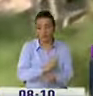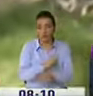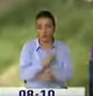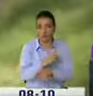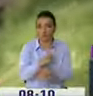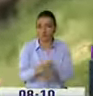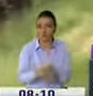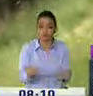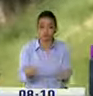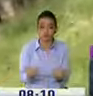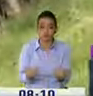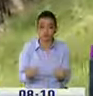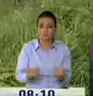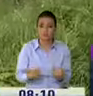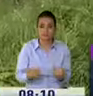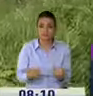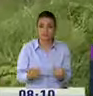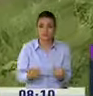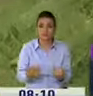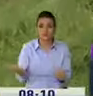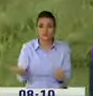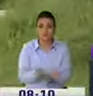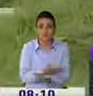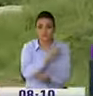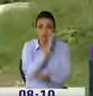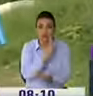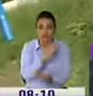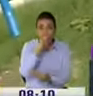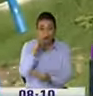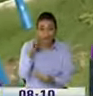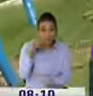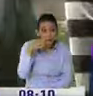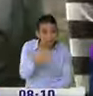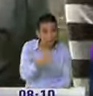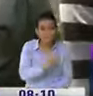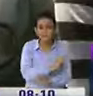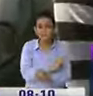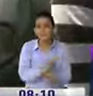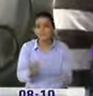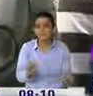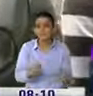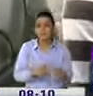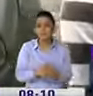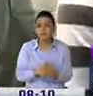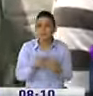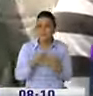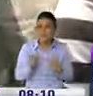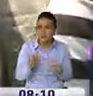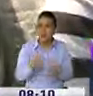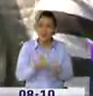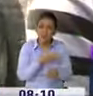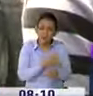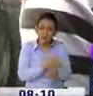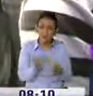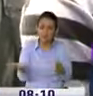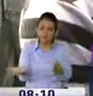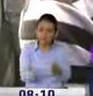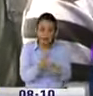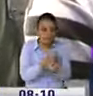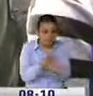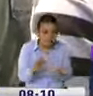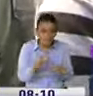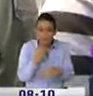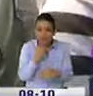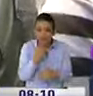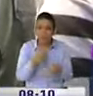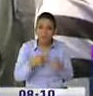es escasa, por no decir nula. Los niños ya no se acercan a este sitio. Hemos hecho algunas mingas. Pero lo